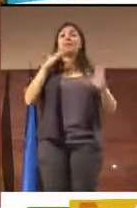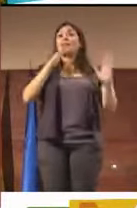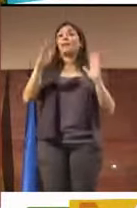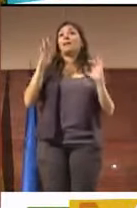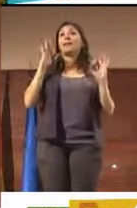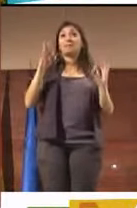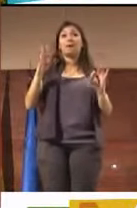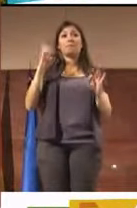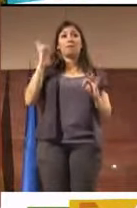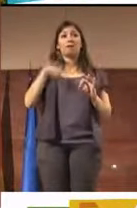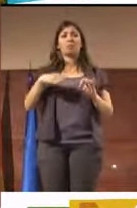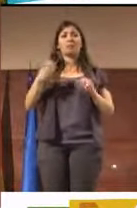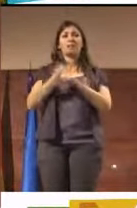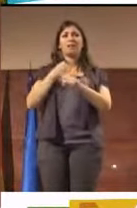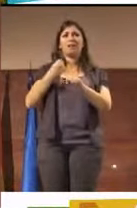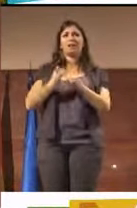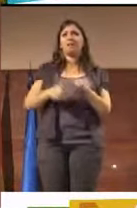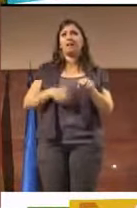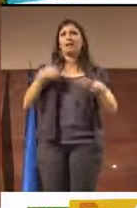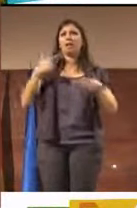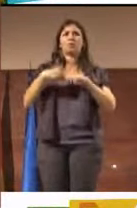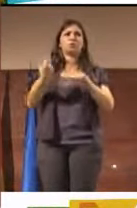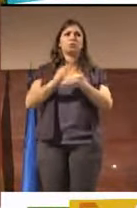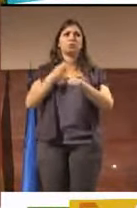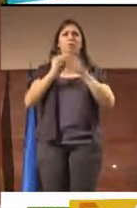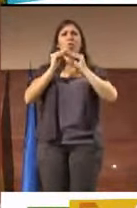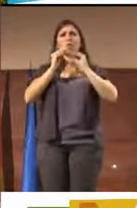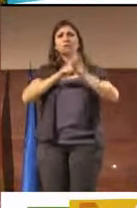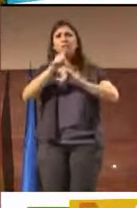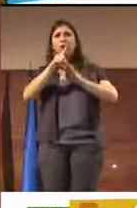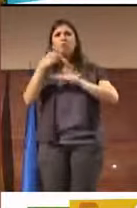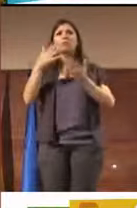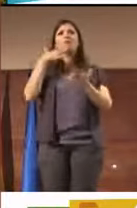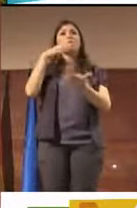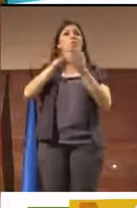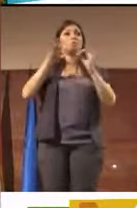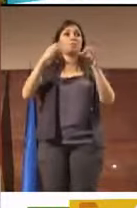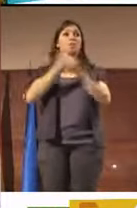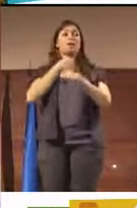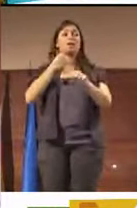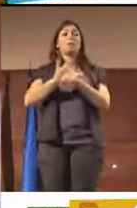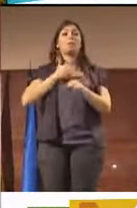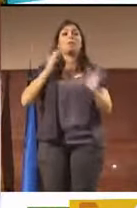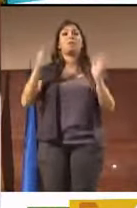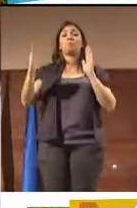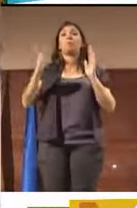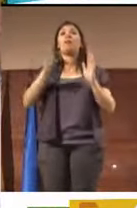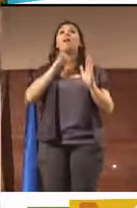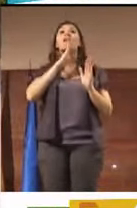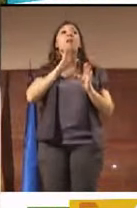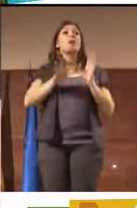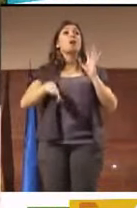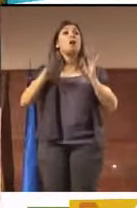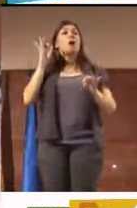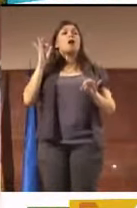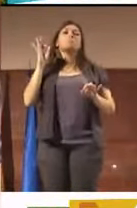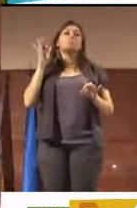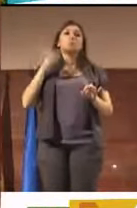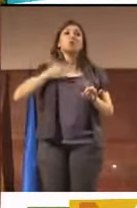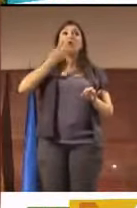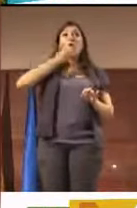de desarrollo de trabajo, generando puestos de trabajo en centros especiales de empleo, decidí, como decía, aportar